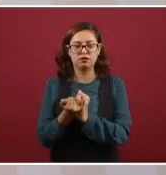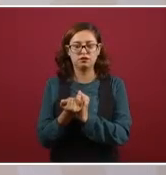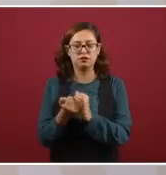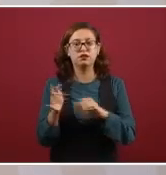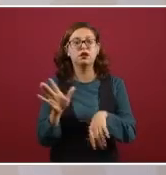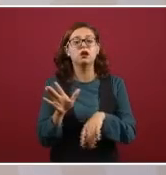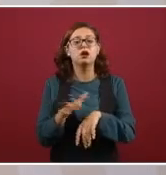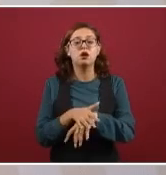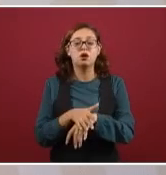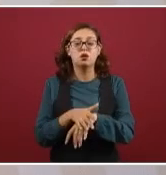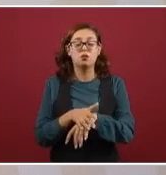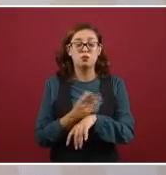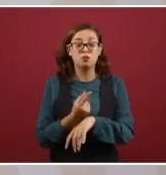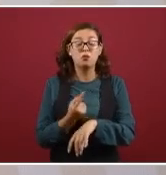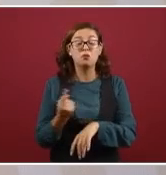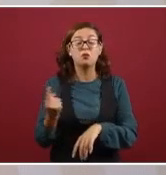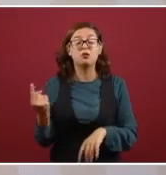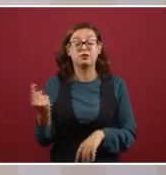los derechos que pagan